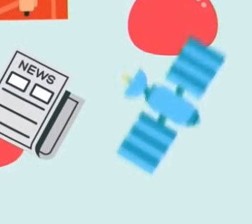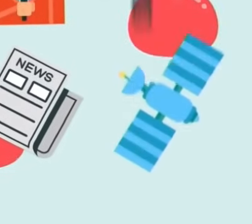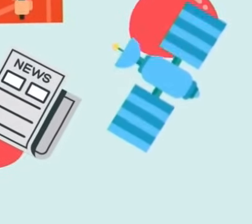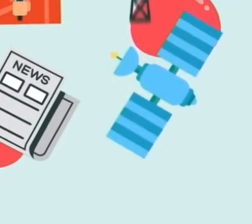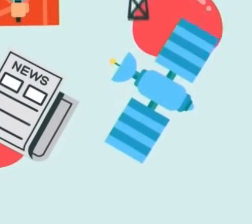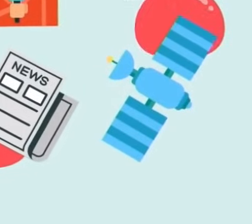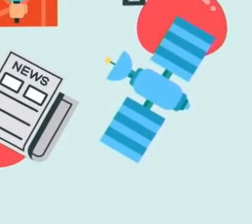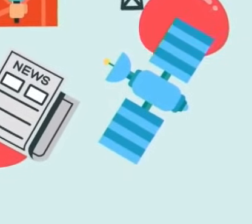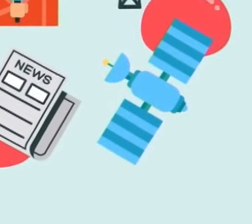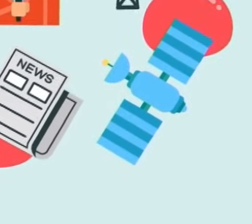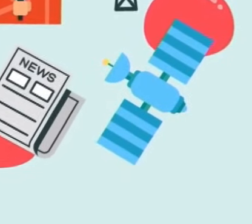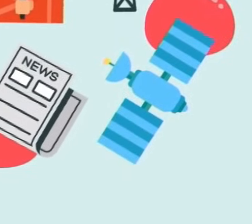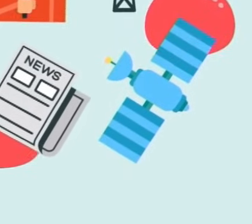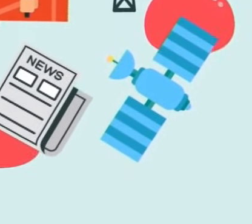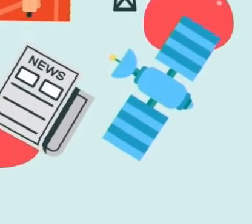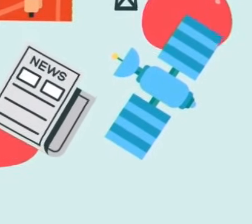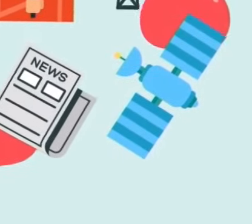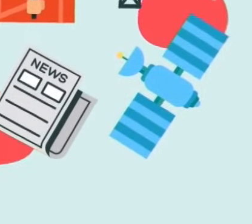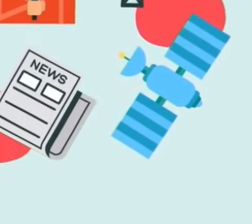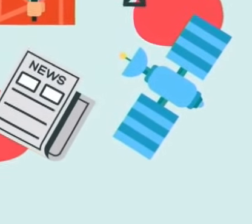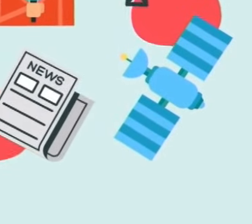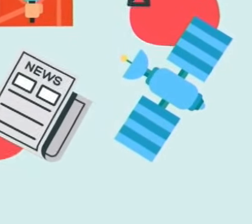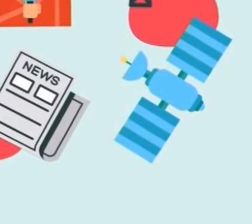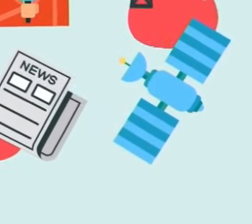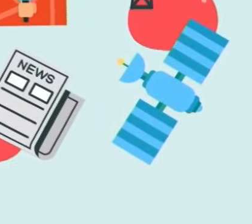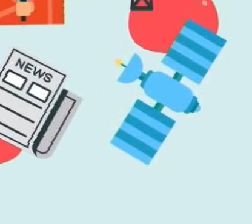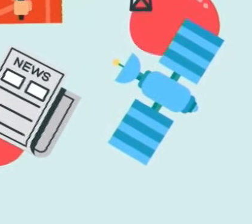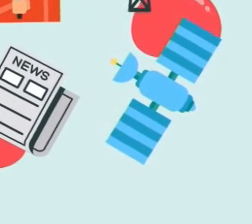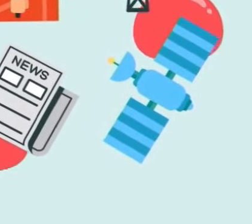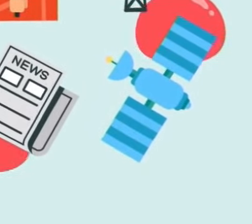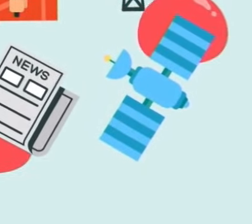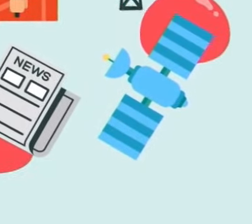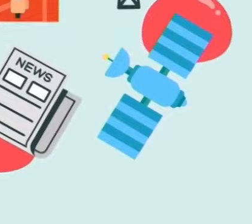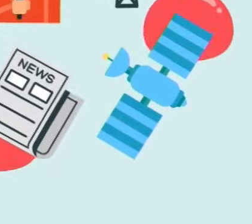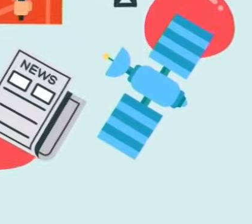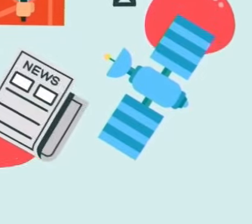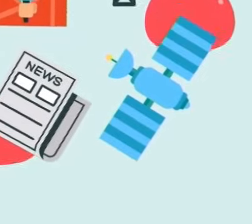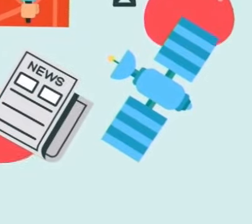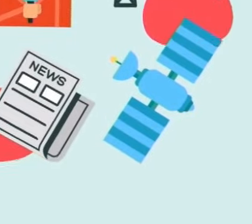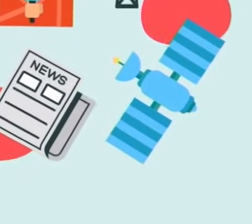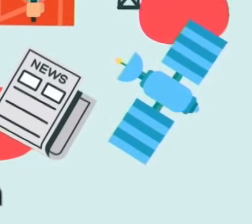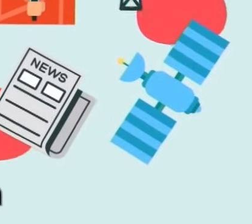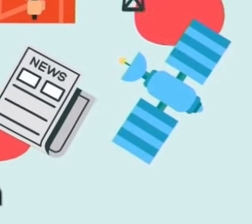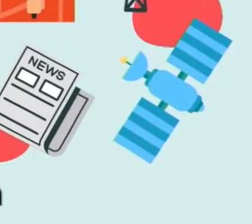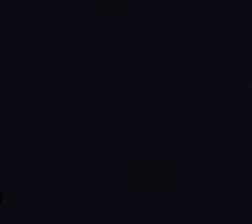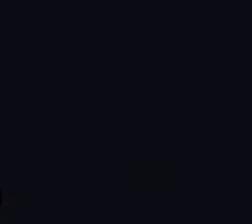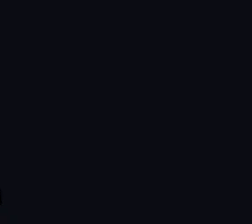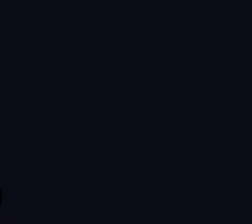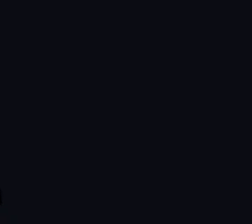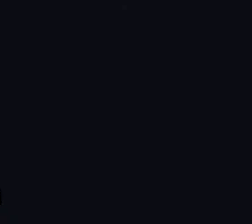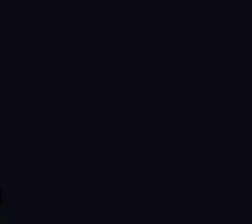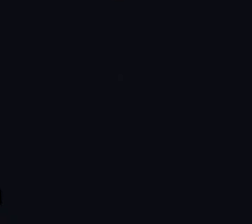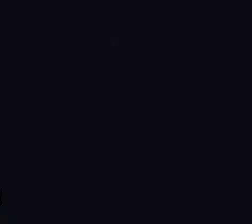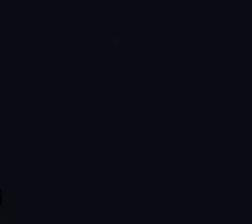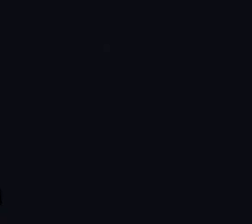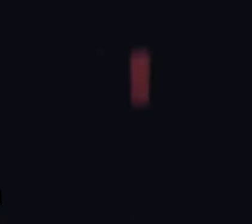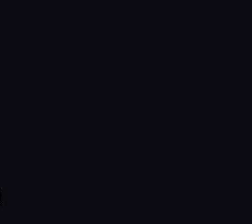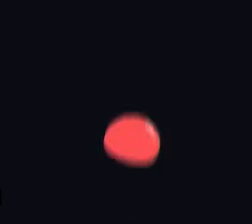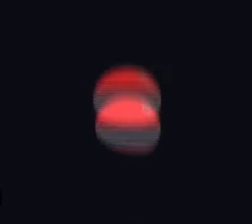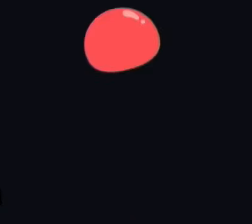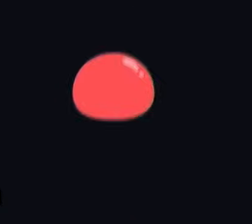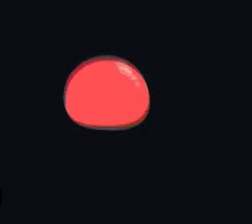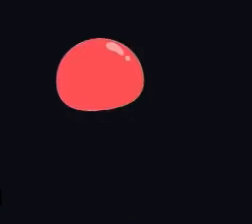verdadera, lo cual evita que nos cuestionemos ideas o perspectivas propias o diferentes a las nuestras. Esto tiene graves